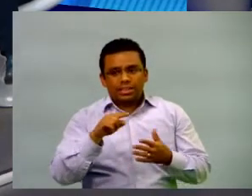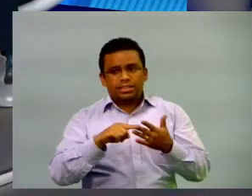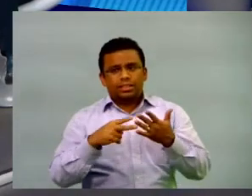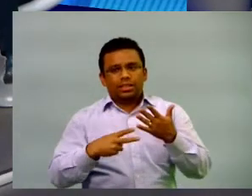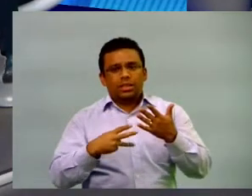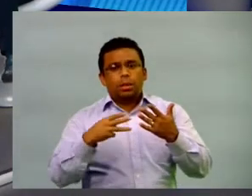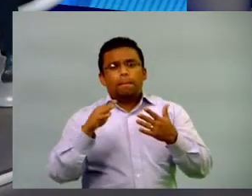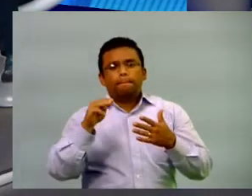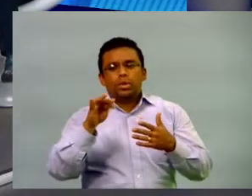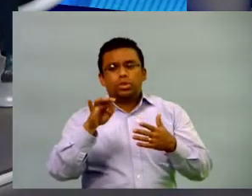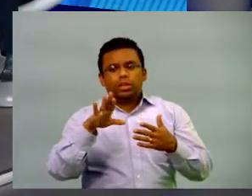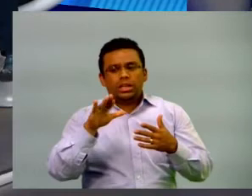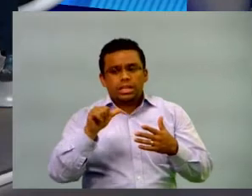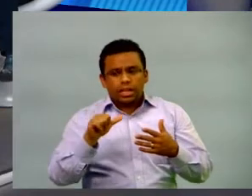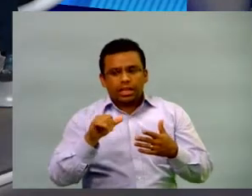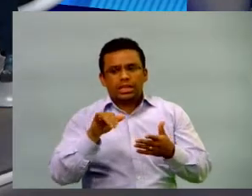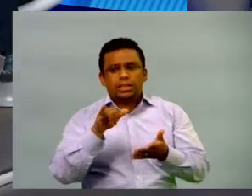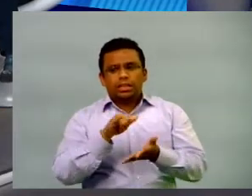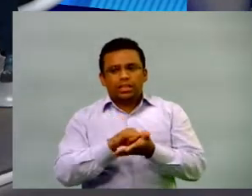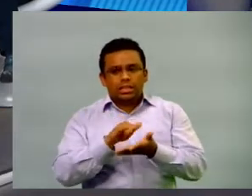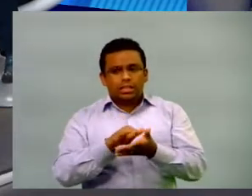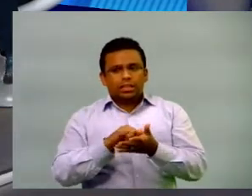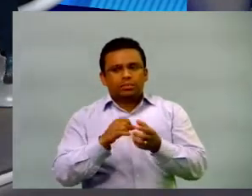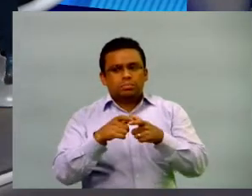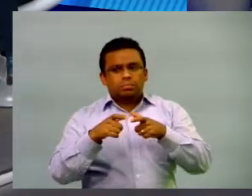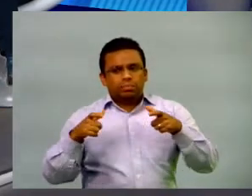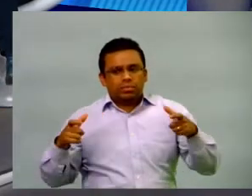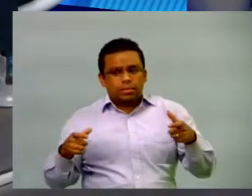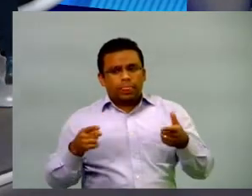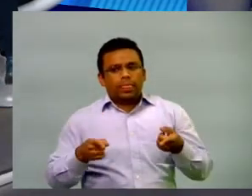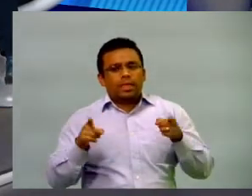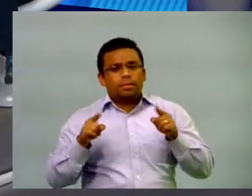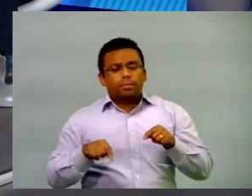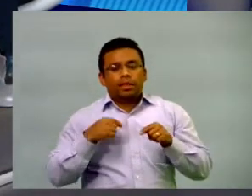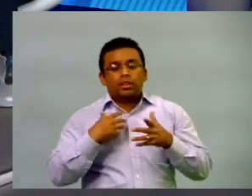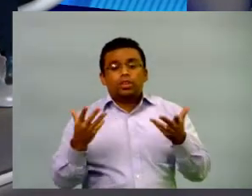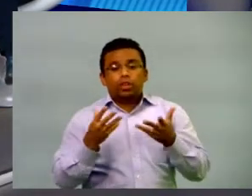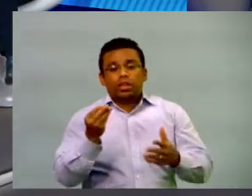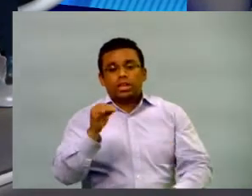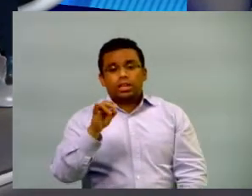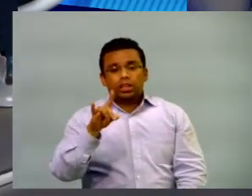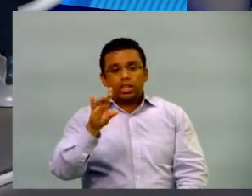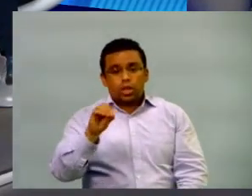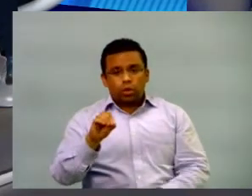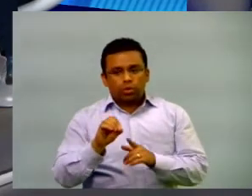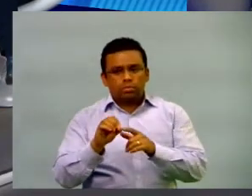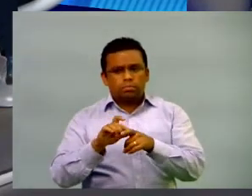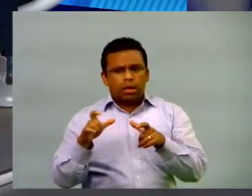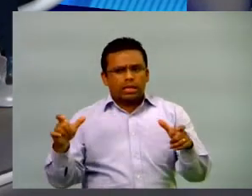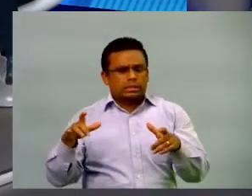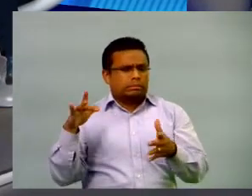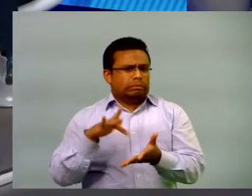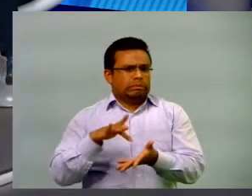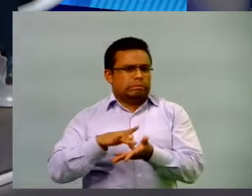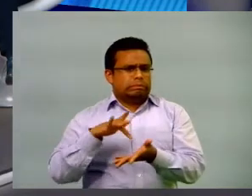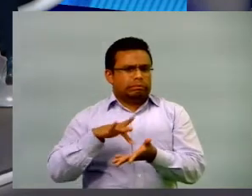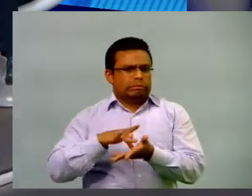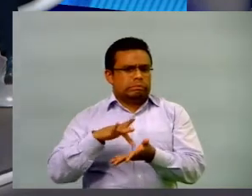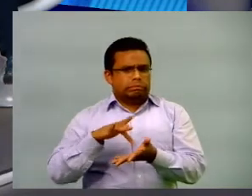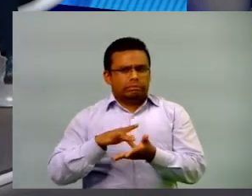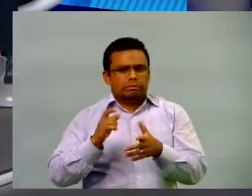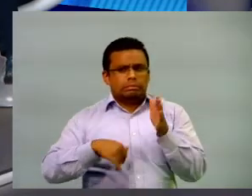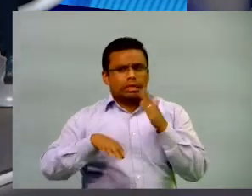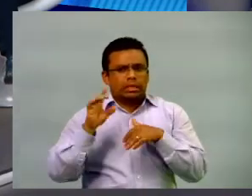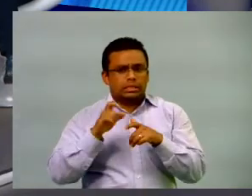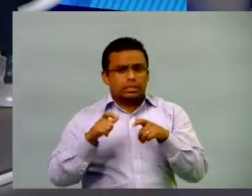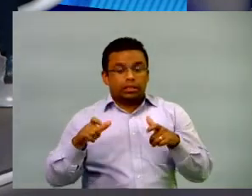les decía, tenemos de experiencias de la Tebaida en el Quindío, ellos son muy participativos, los docentes son muy destacados